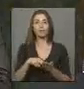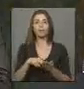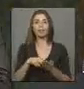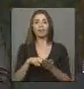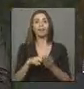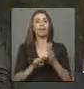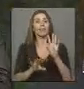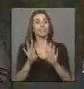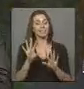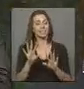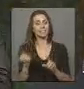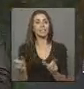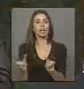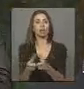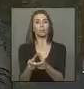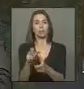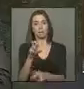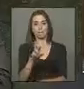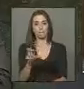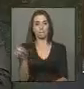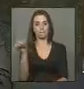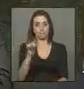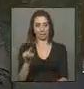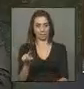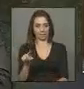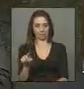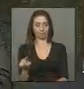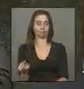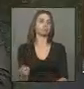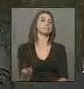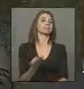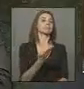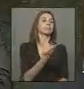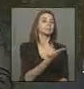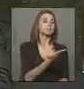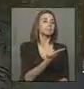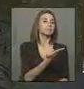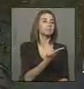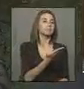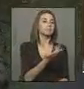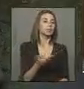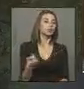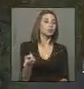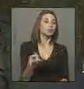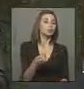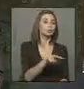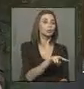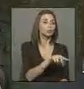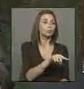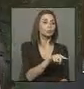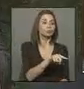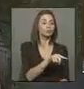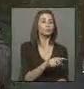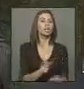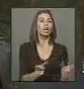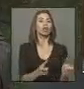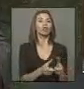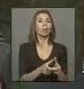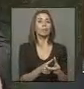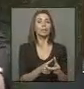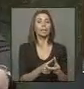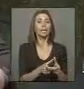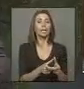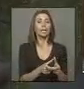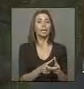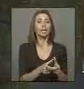al Comité del Partido Socialista. A continuación, el turno siguiente le corresponde al Comité del